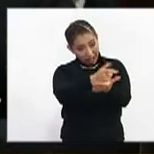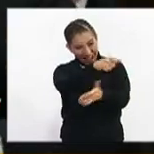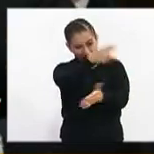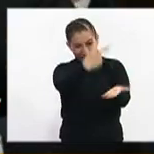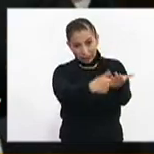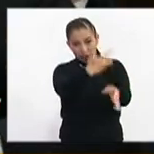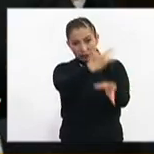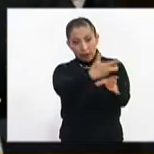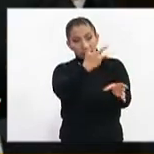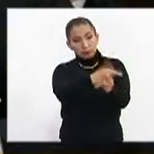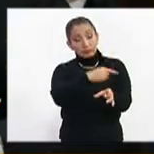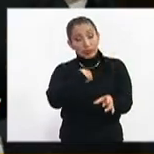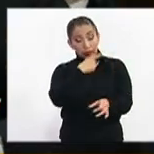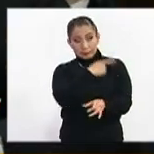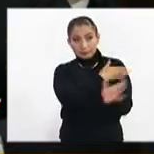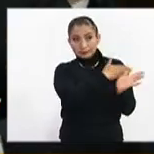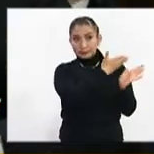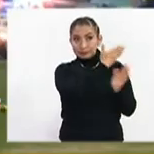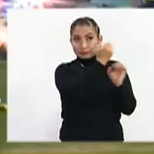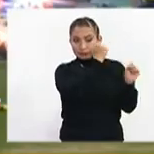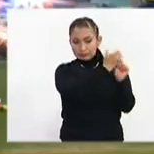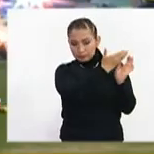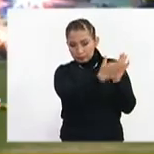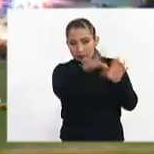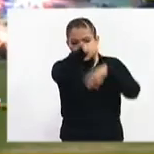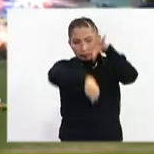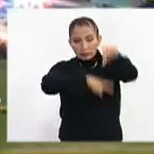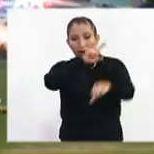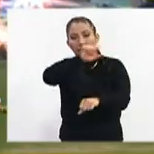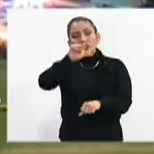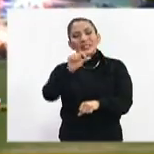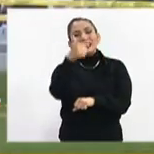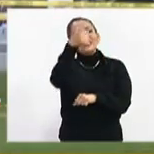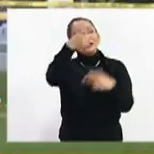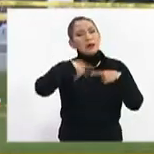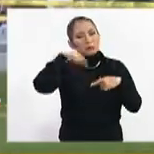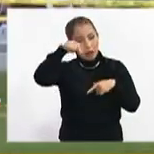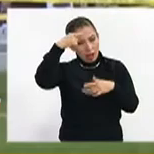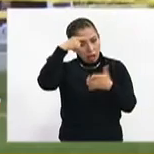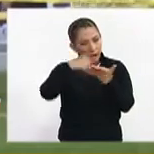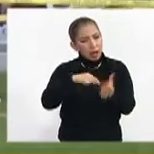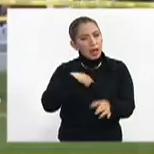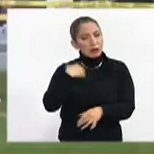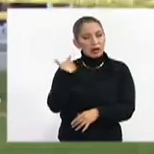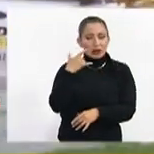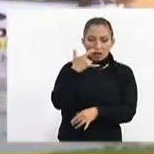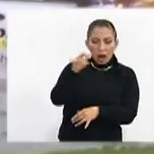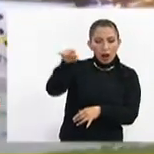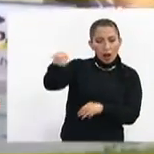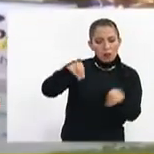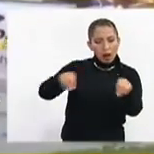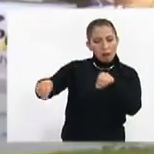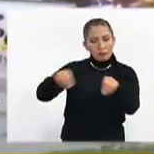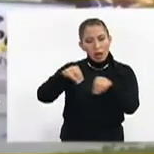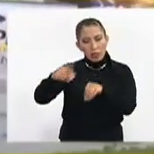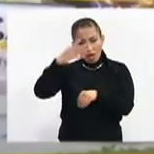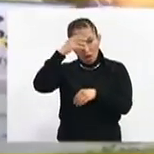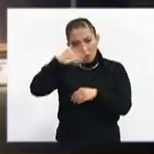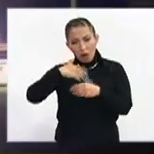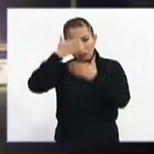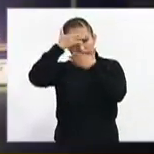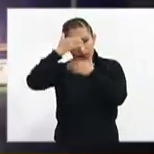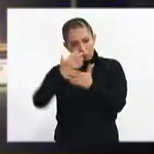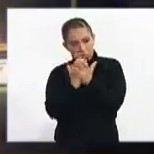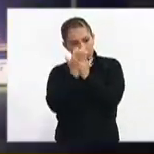Unidos. Indicó que tan solo en el último año se han arrestado a 176 personas por supuestos lazos con movimientos